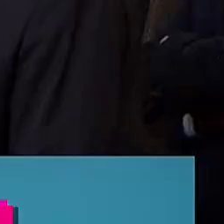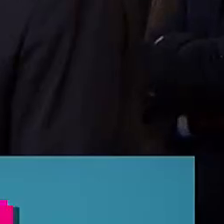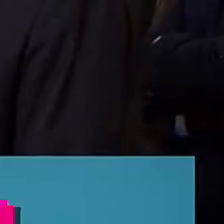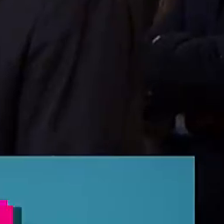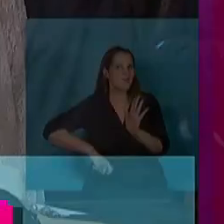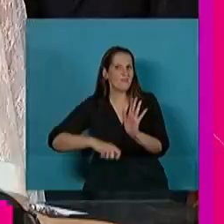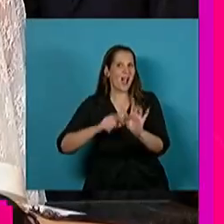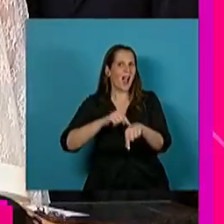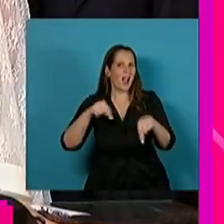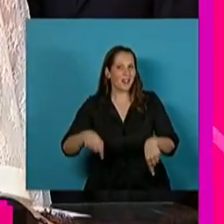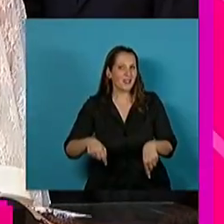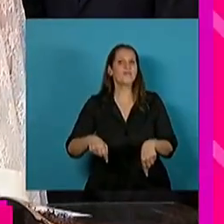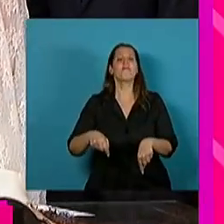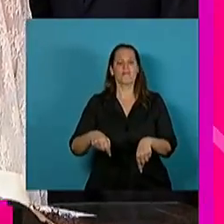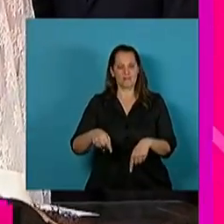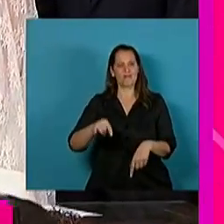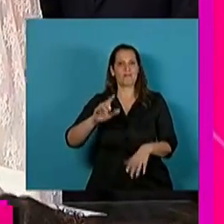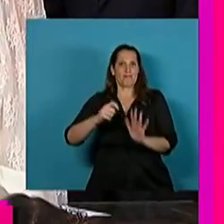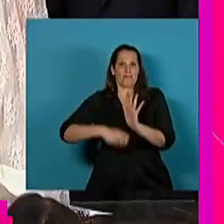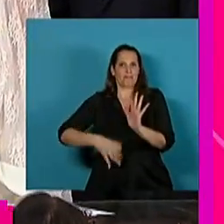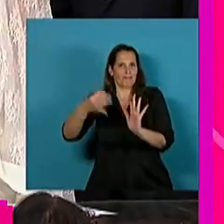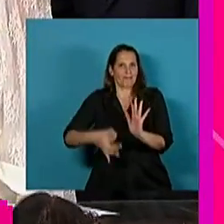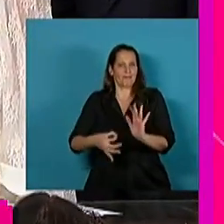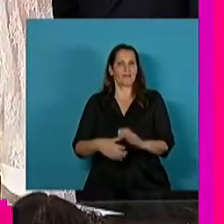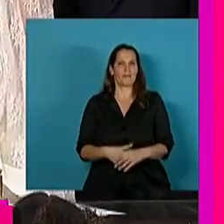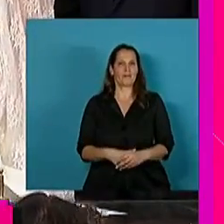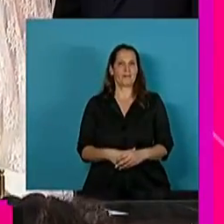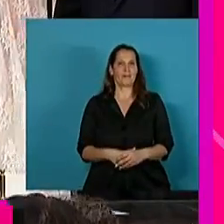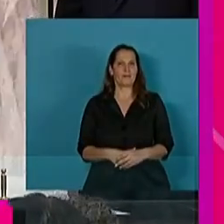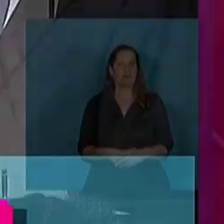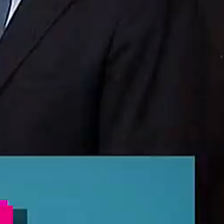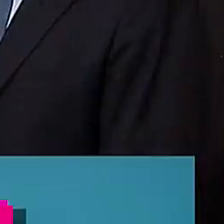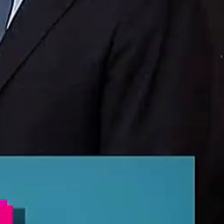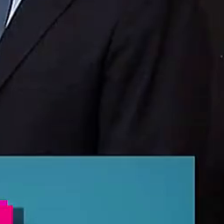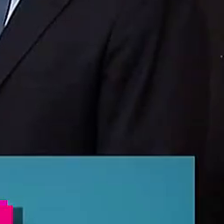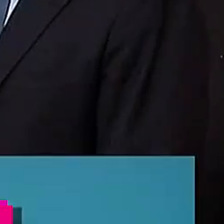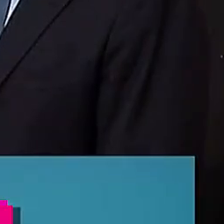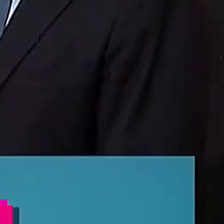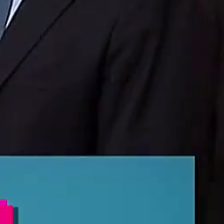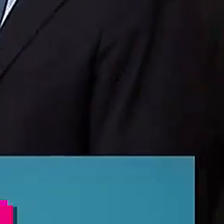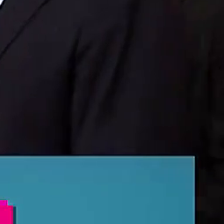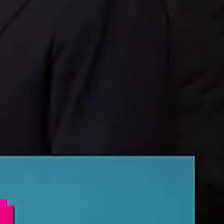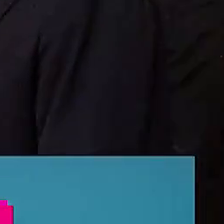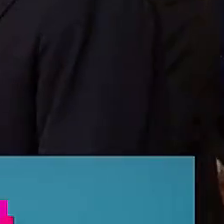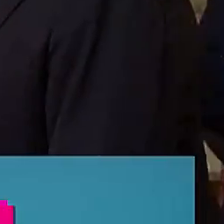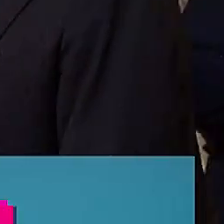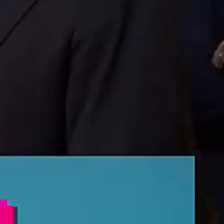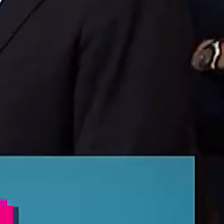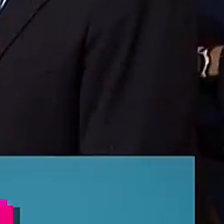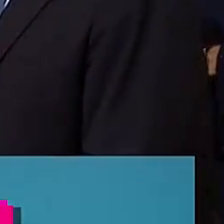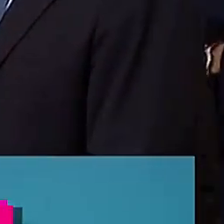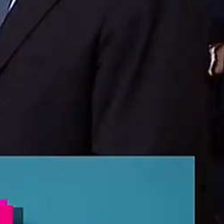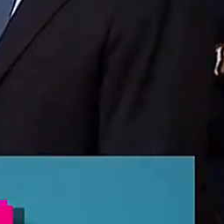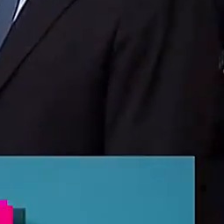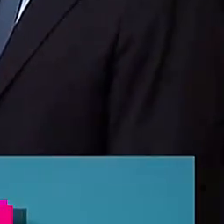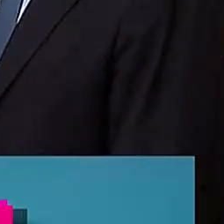Cristina sonríe, me encanta. Contame, ¿y la banda bueno, presidencial? La vicepresidenta saliente cometió todos los errores de protocolo que podía haber pobre. Cometido. Y, por ejemplo, con el micrófono